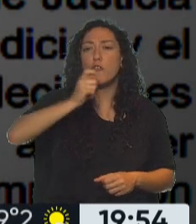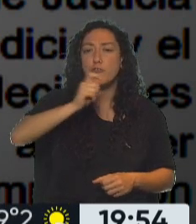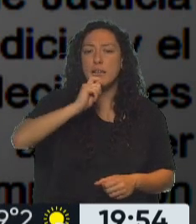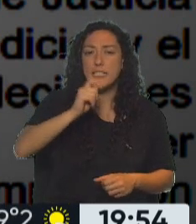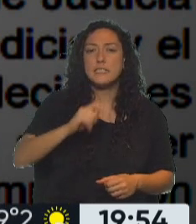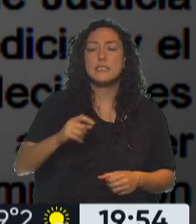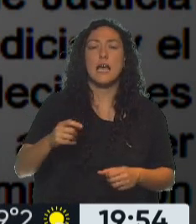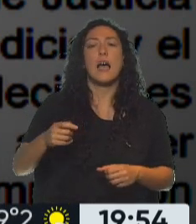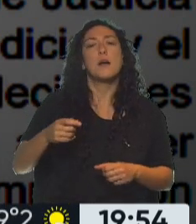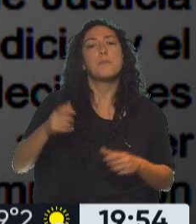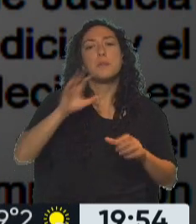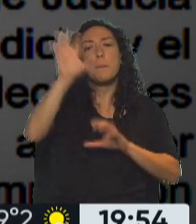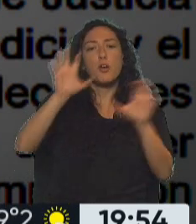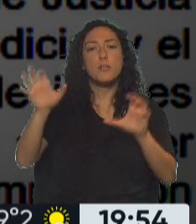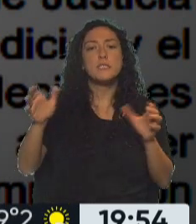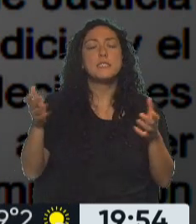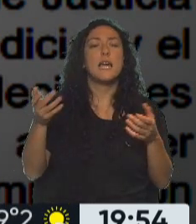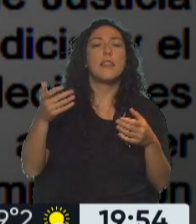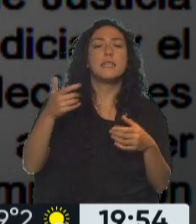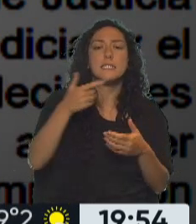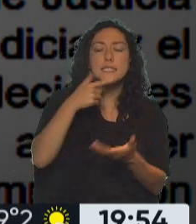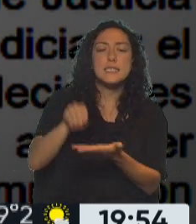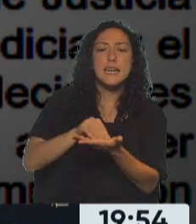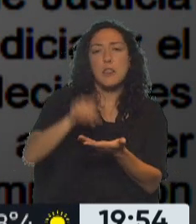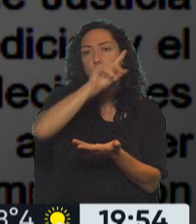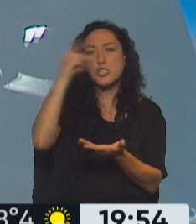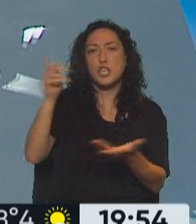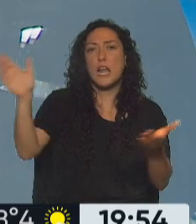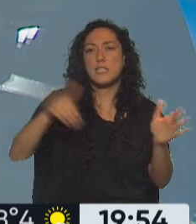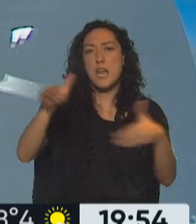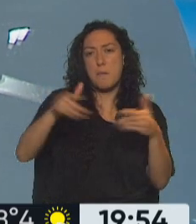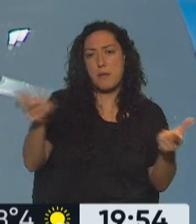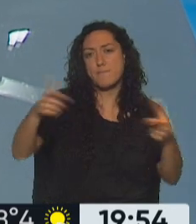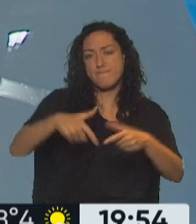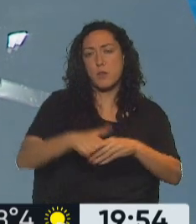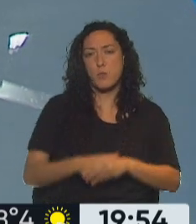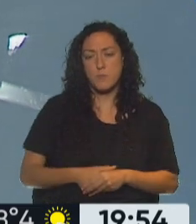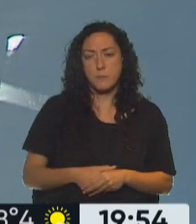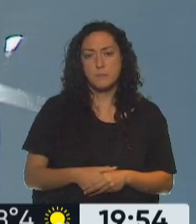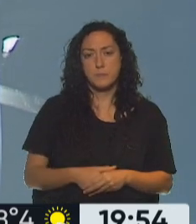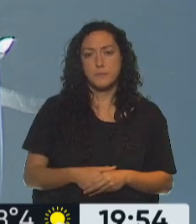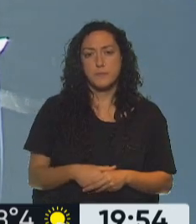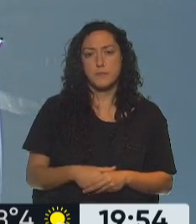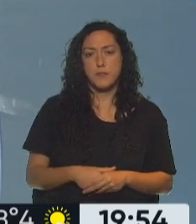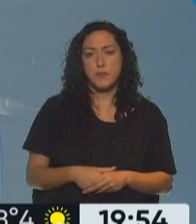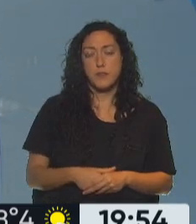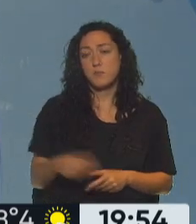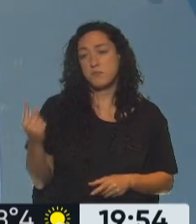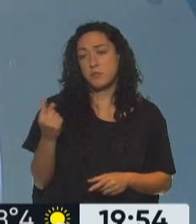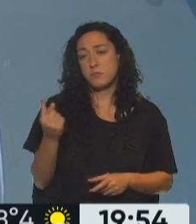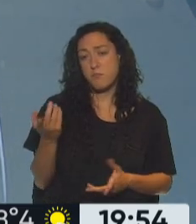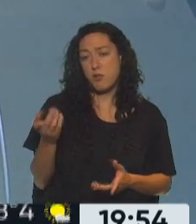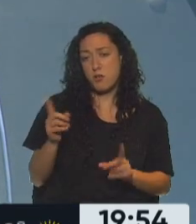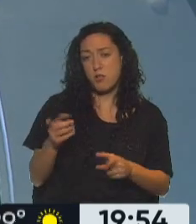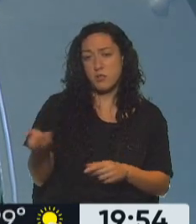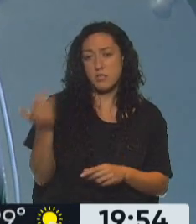las Provincias del Honorable Senado de la Nación. Bueno, marcando justamente lo que hace instantes, Néstor, vos decías, ¿no? Rosati está